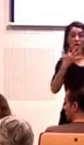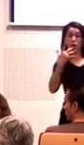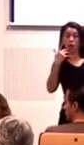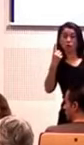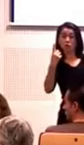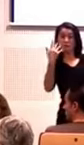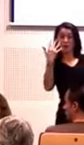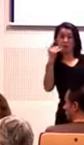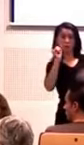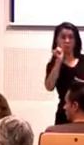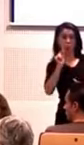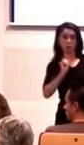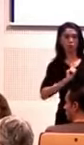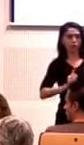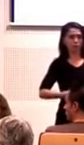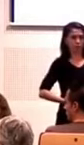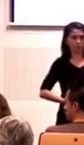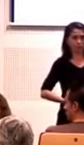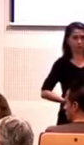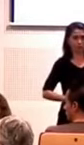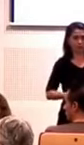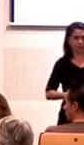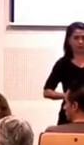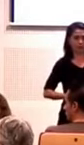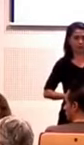cuánto duraría, pero ya, cacahuete.